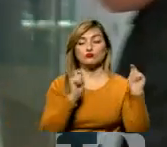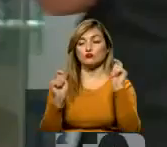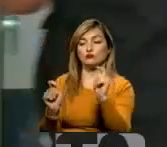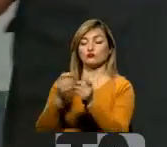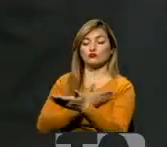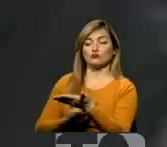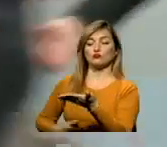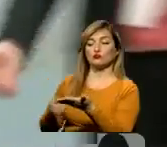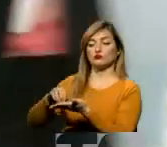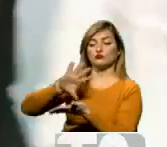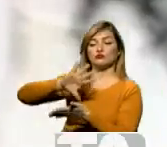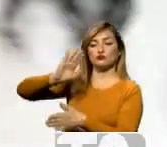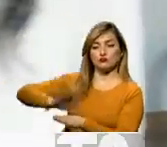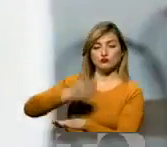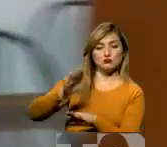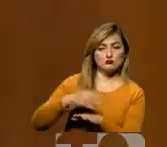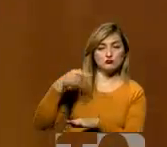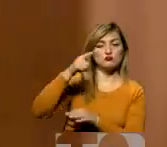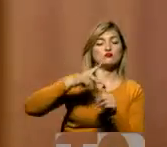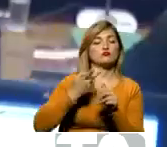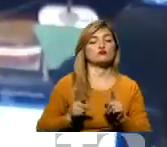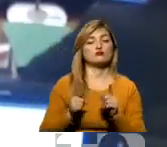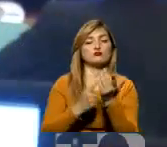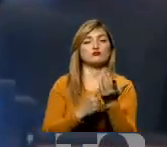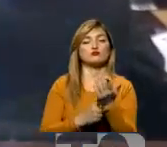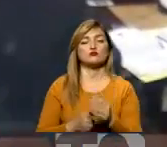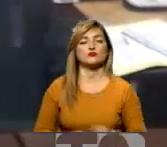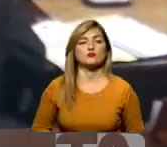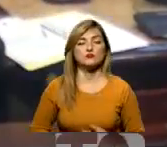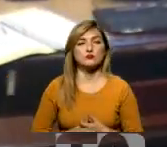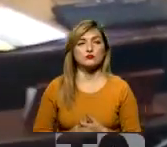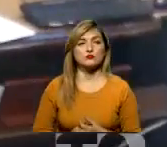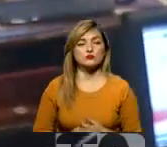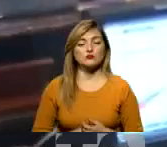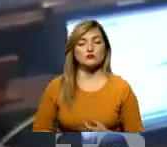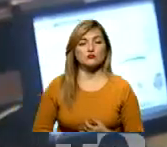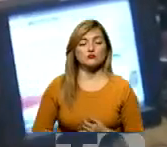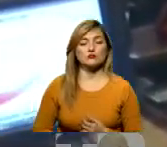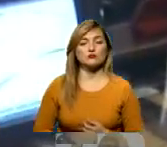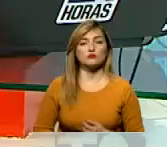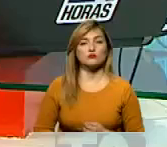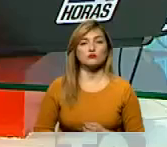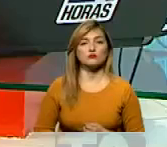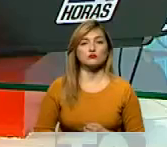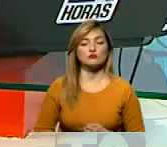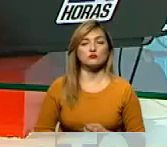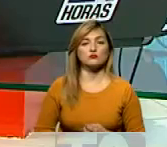de la Asamblea para que convoque al pleno para el segundo debate. En Quito, Andrea Samaniego, 24 horas.